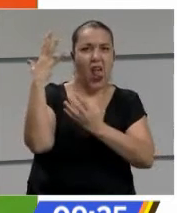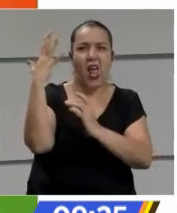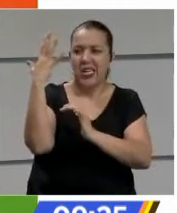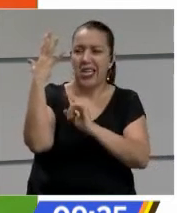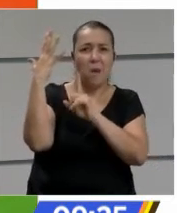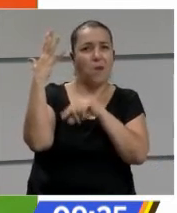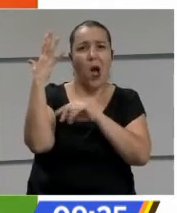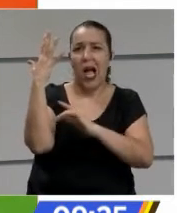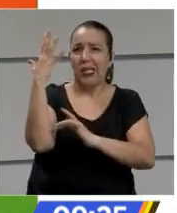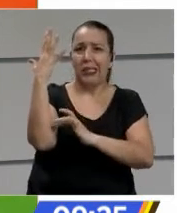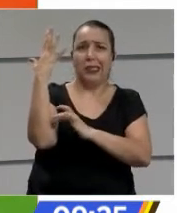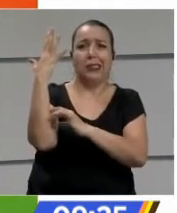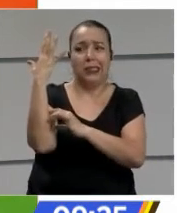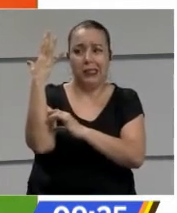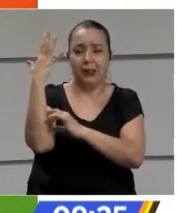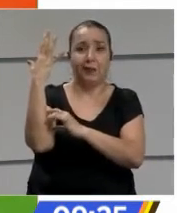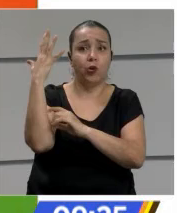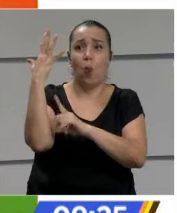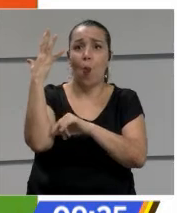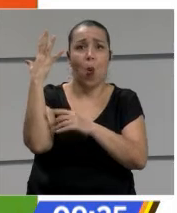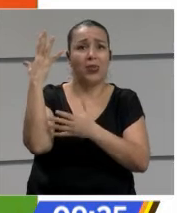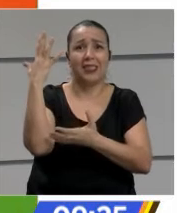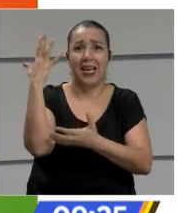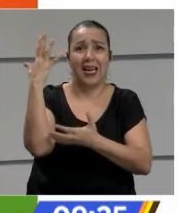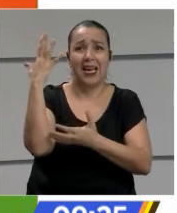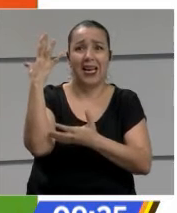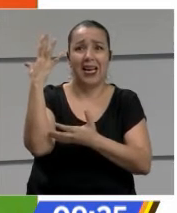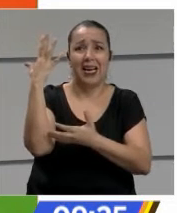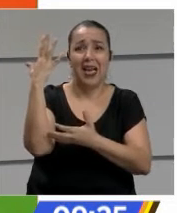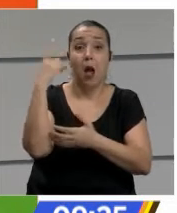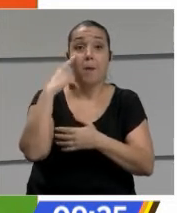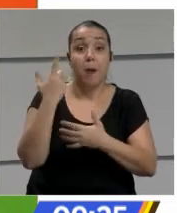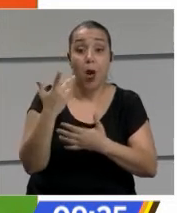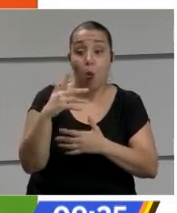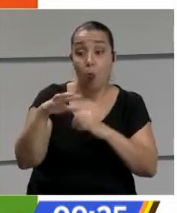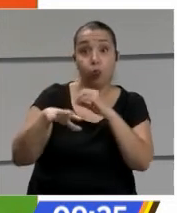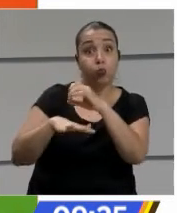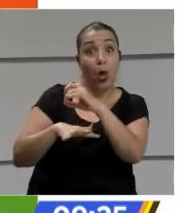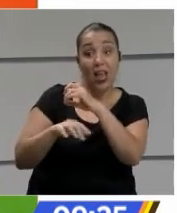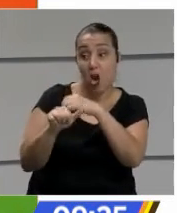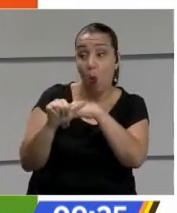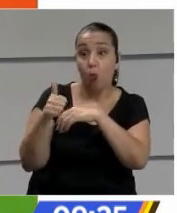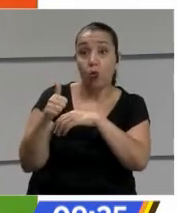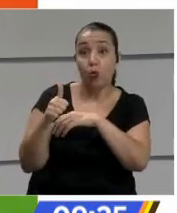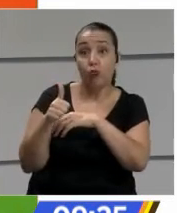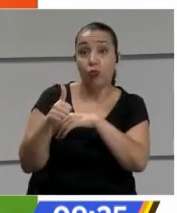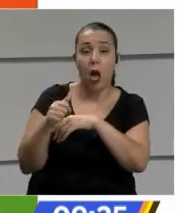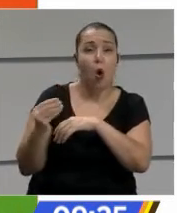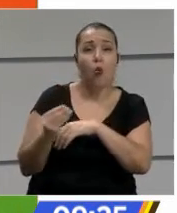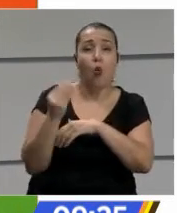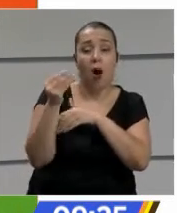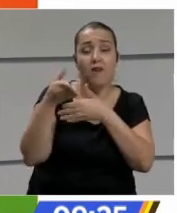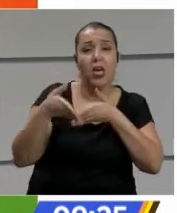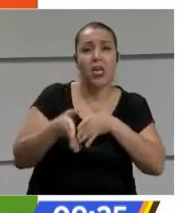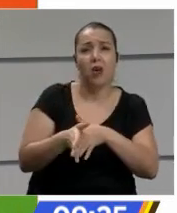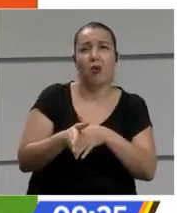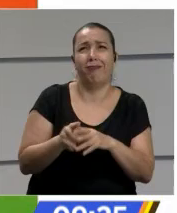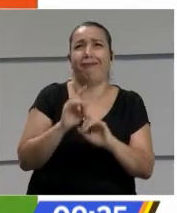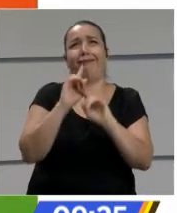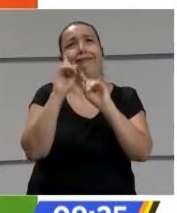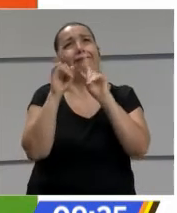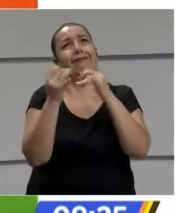no pudo avanzar. De repente, el hijo más joven de Anansi pasó por ahí y le